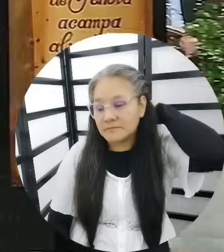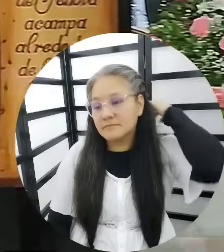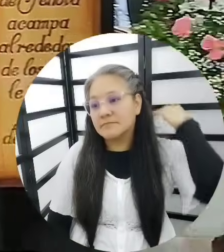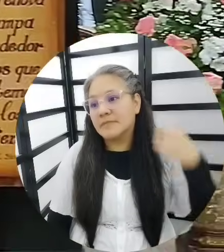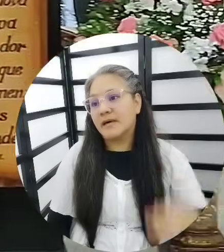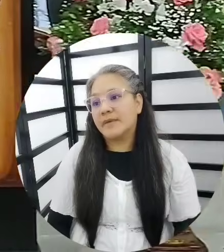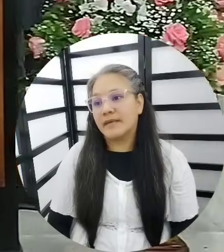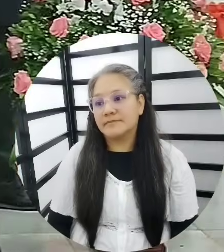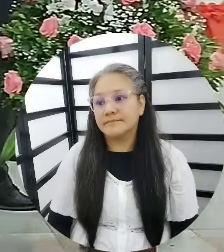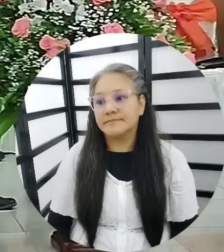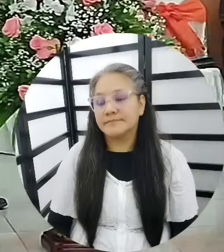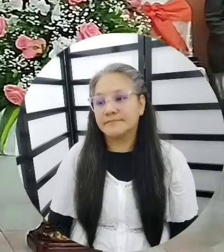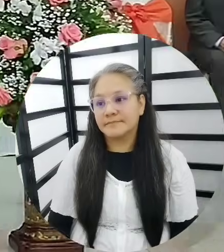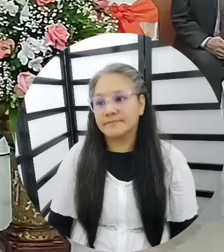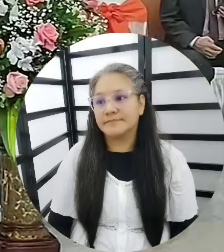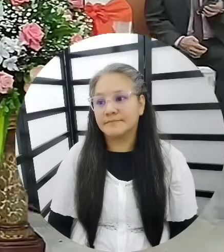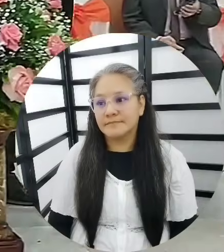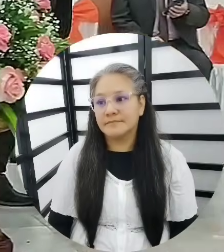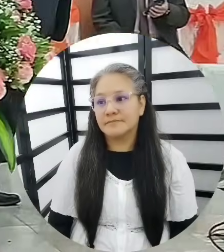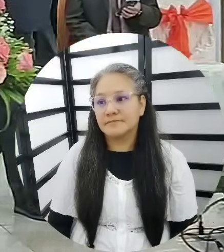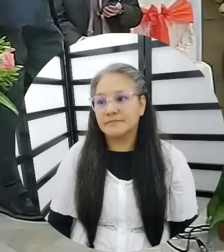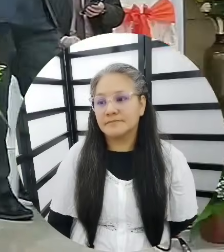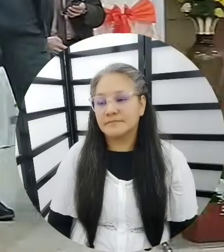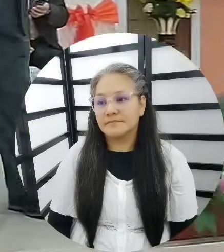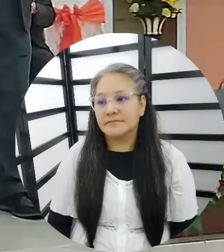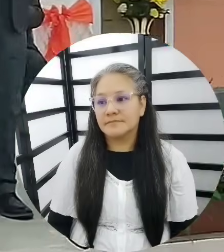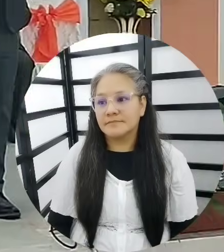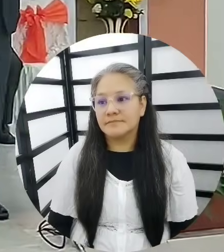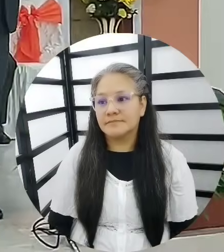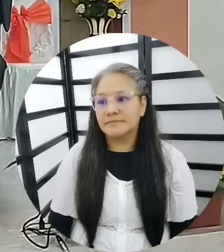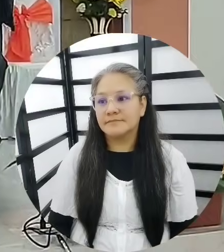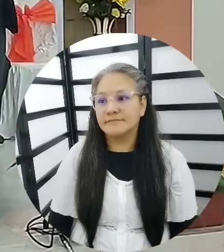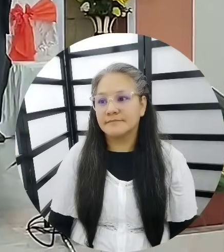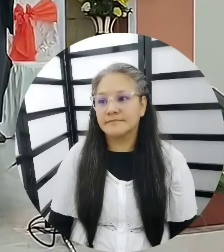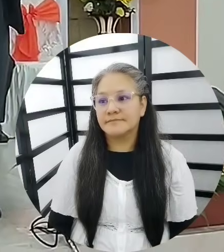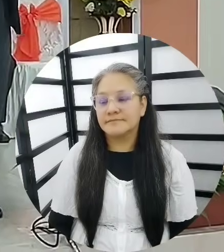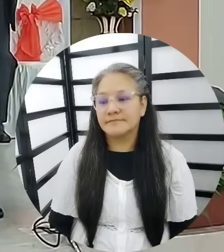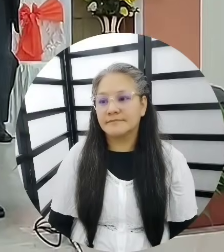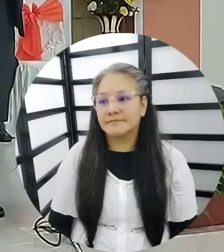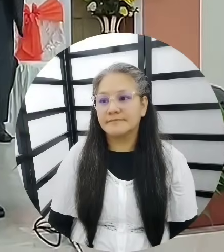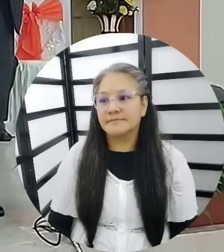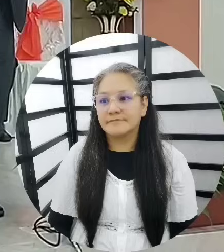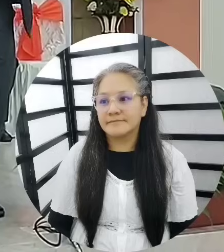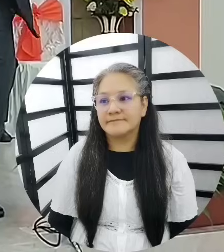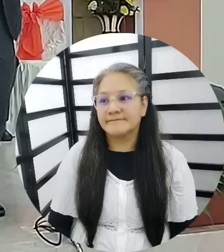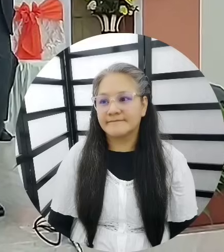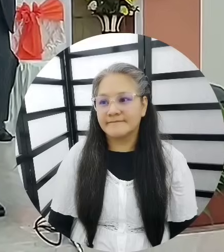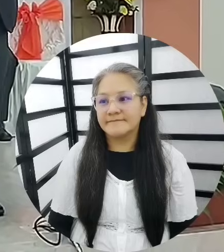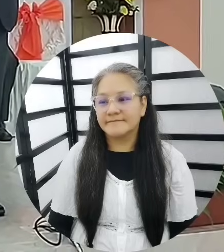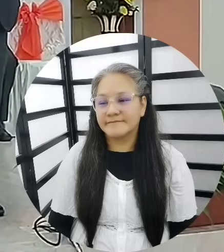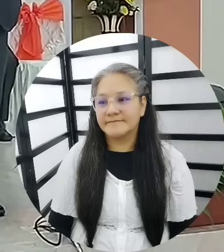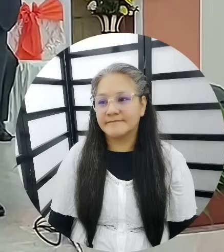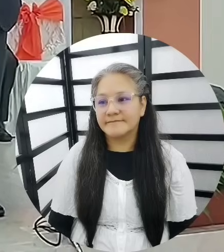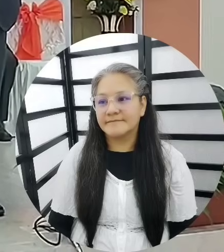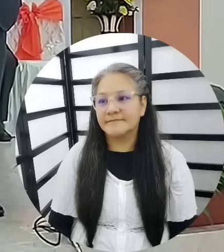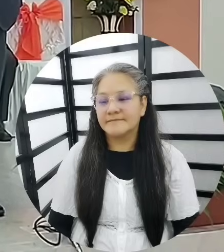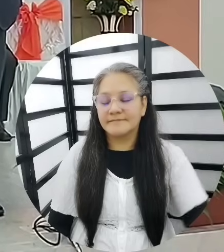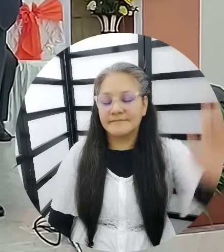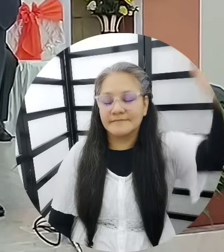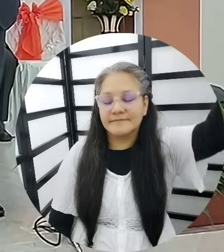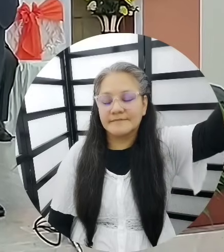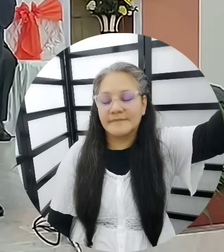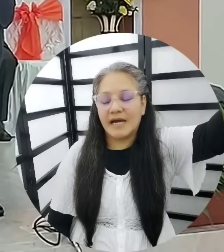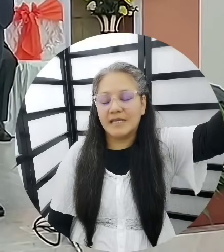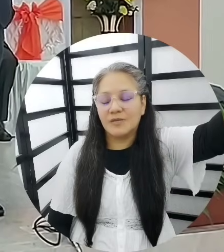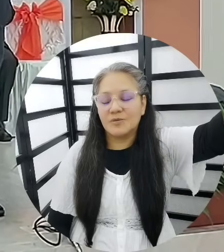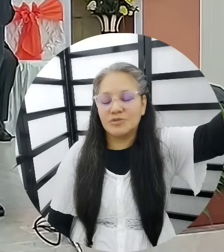armonía vamos a tener con Dios? ¡Aleluya! Si usted que me ve, yo que te veo, y no armonizamos,